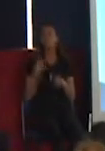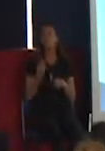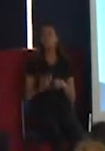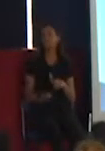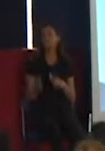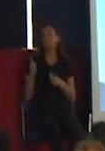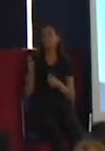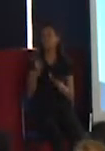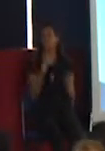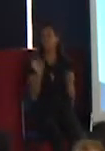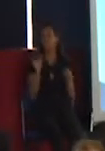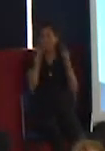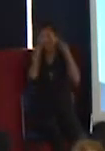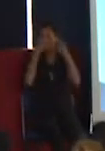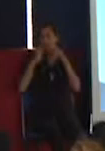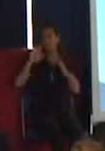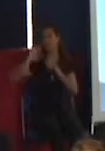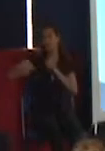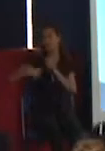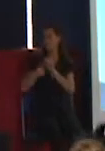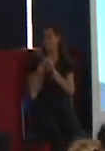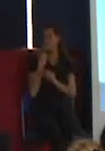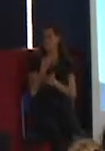intereses de los estados.